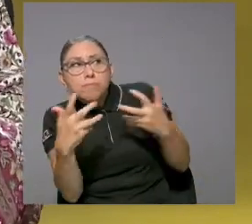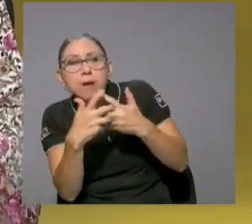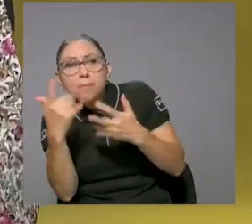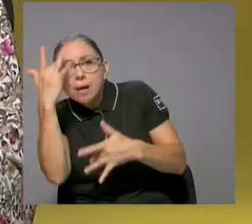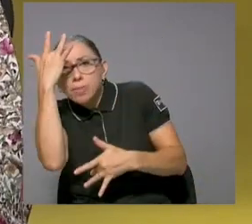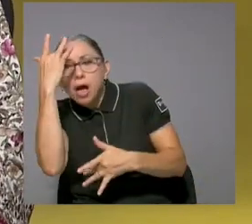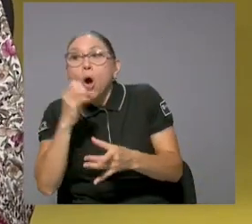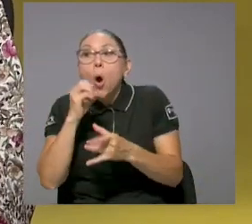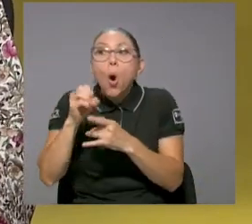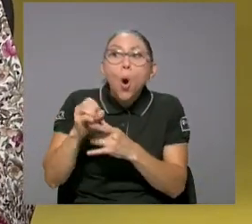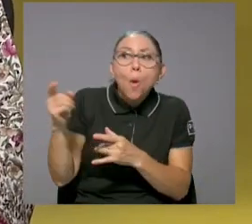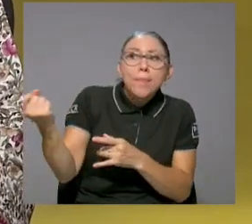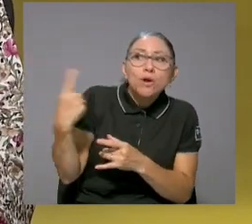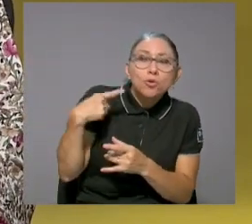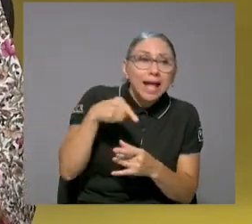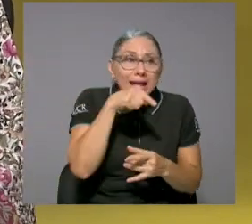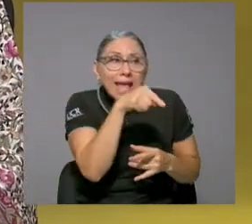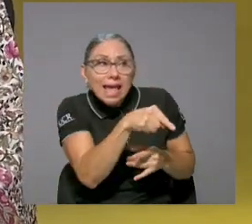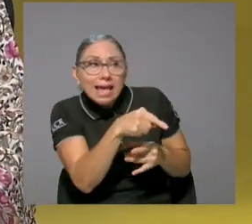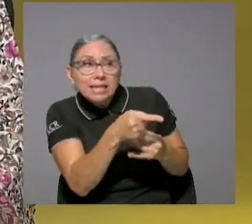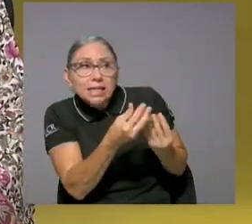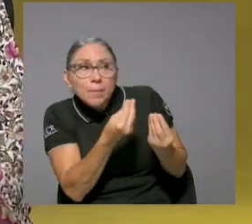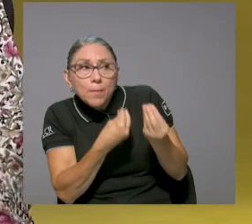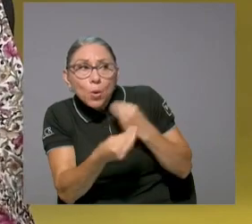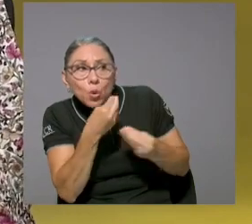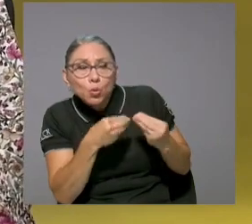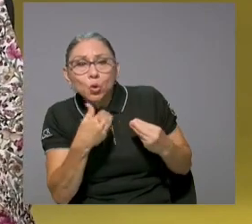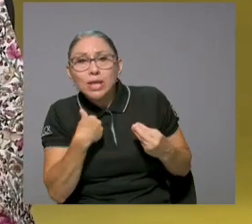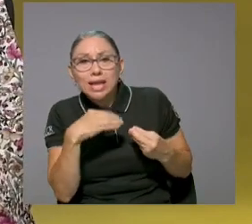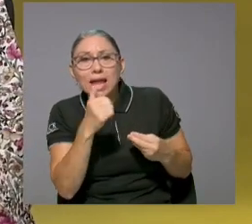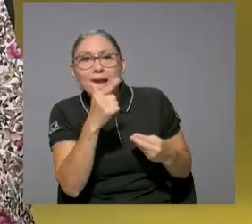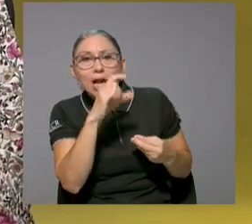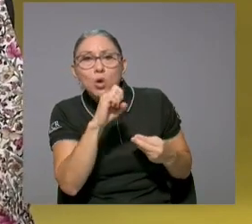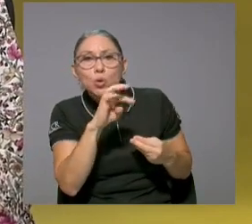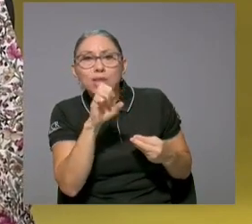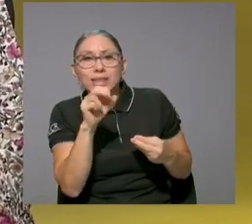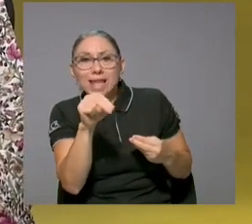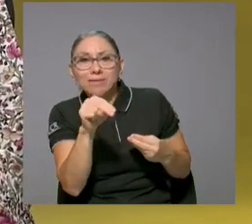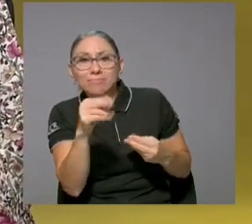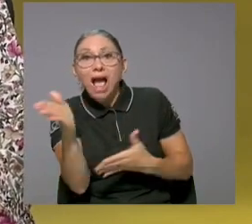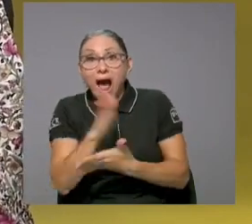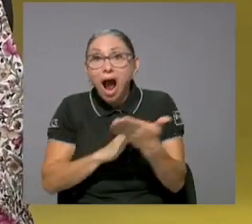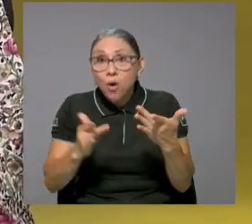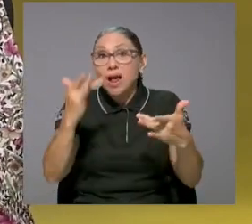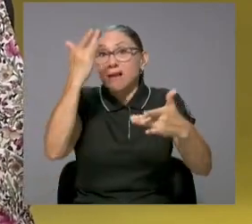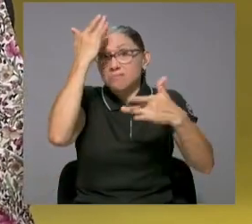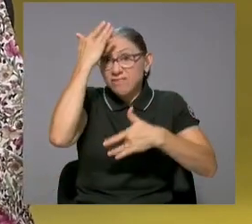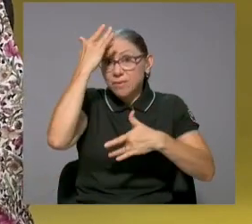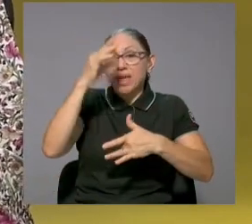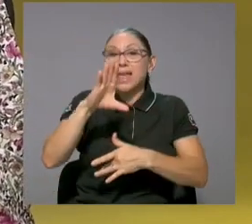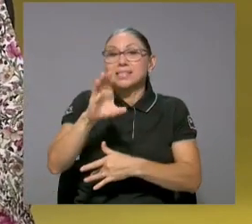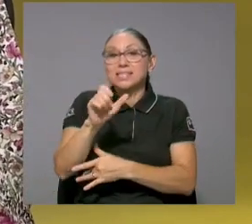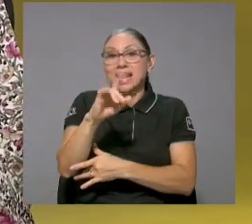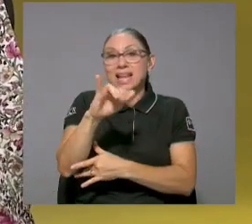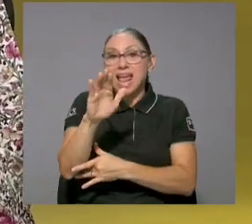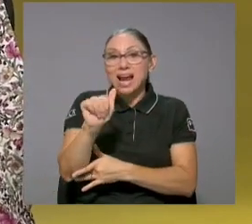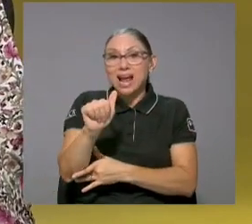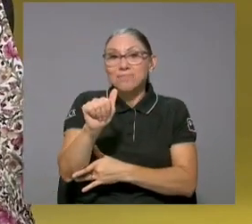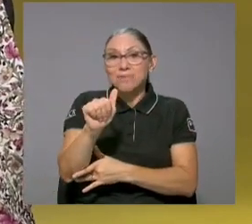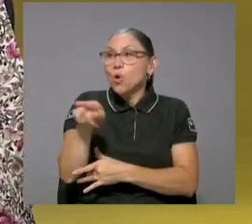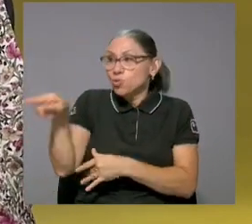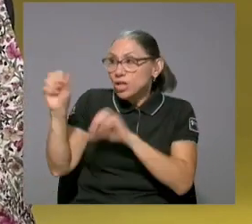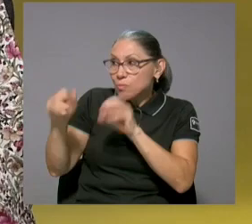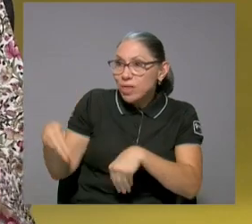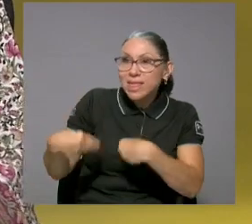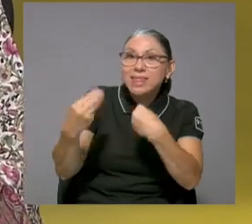X producto tiene gluten o no, ahora que hay tantas personas que padecen de enfermedad celíaca, bueno, pásele usted el teléfono del CIMED para que